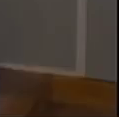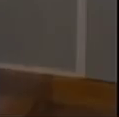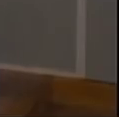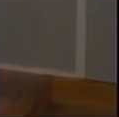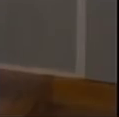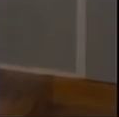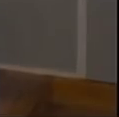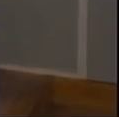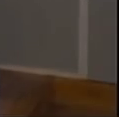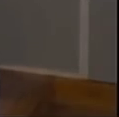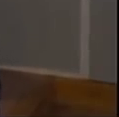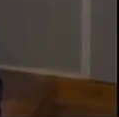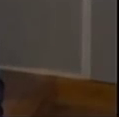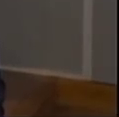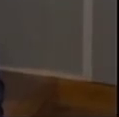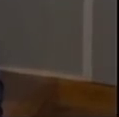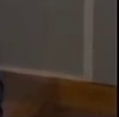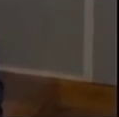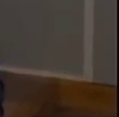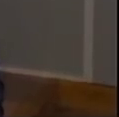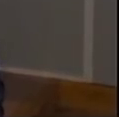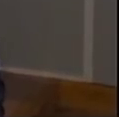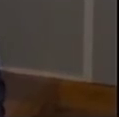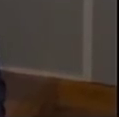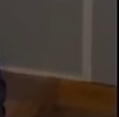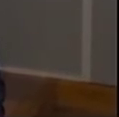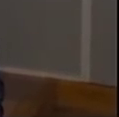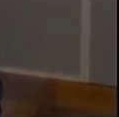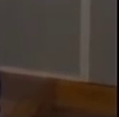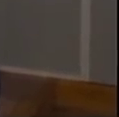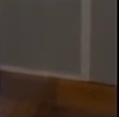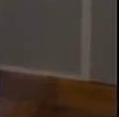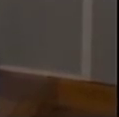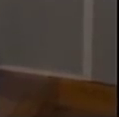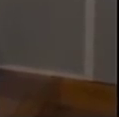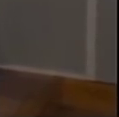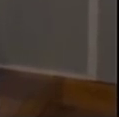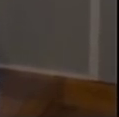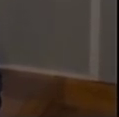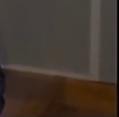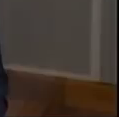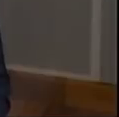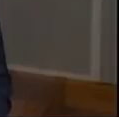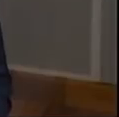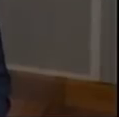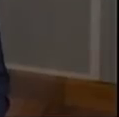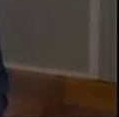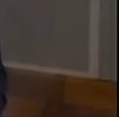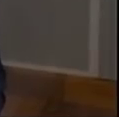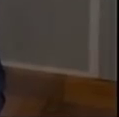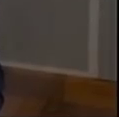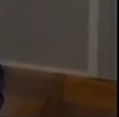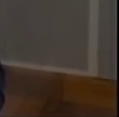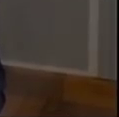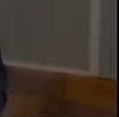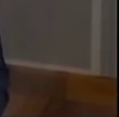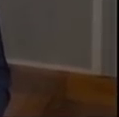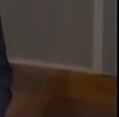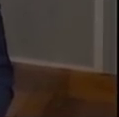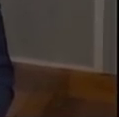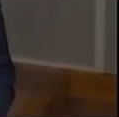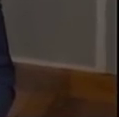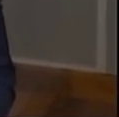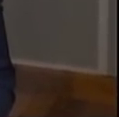15 trabajadores, los 15 profesionales que estamos en la televisión municipal de Granada, nos hemos empeñado en que se celebre este debate